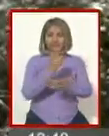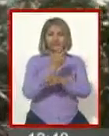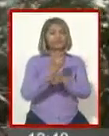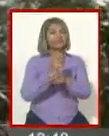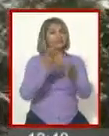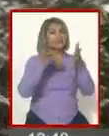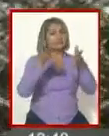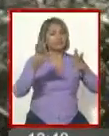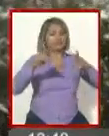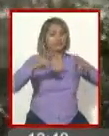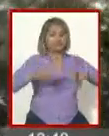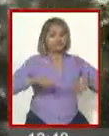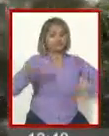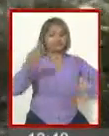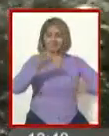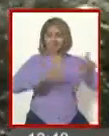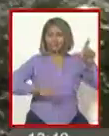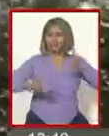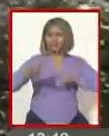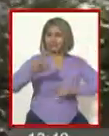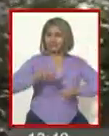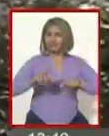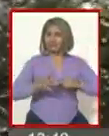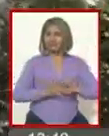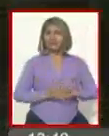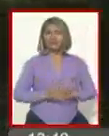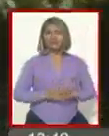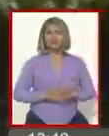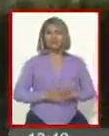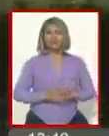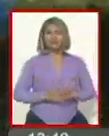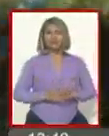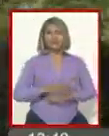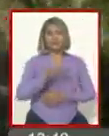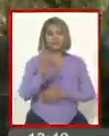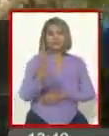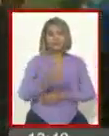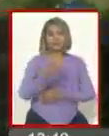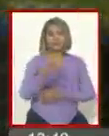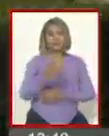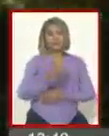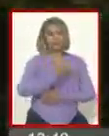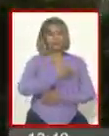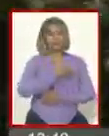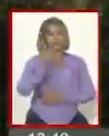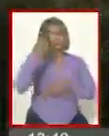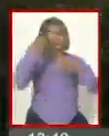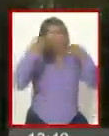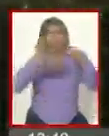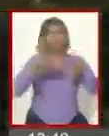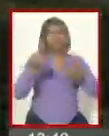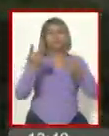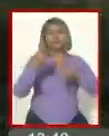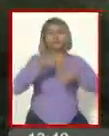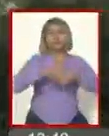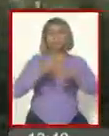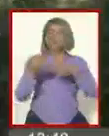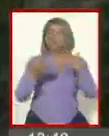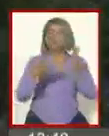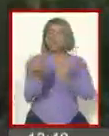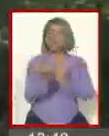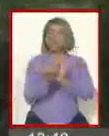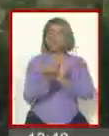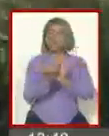restos óseos están siendo analizados por el Instituto de Investigación Técnico-Científico de la Universidad Policial para establecer la data de la muerte y